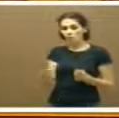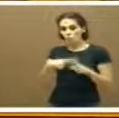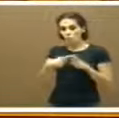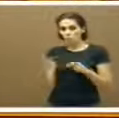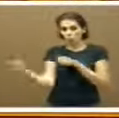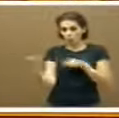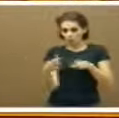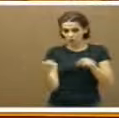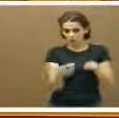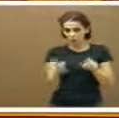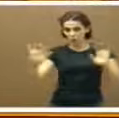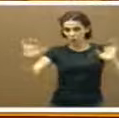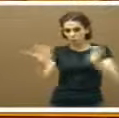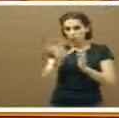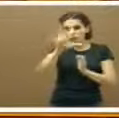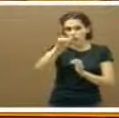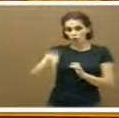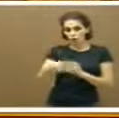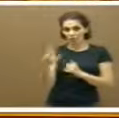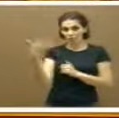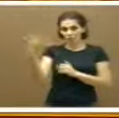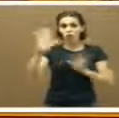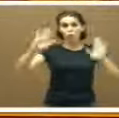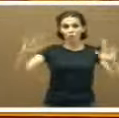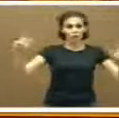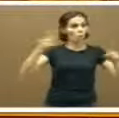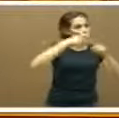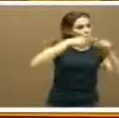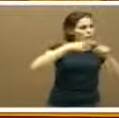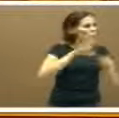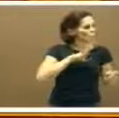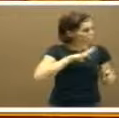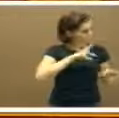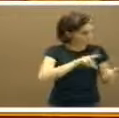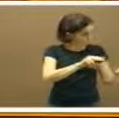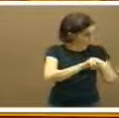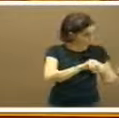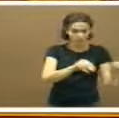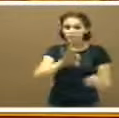,5%? Mientras que la media de reducción del resto de las comunidades